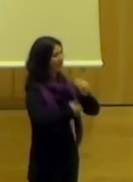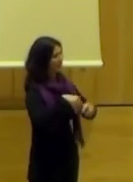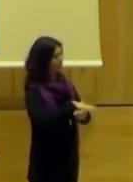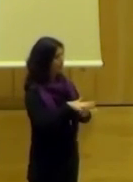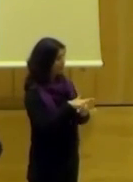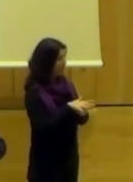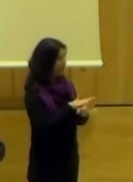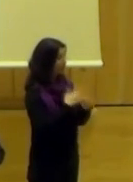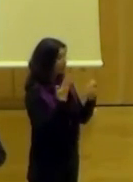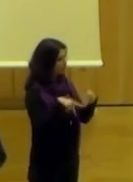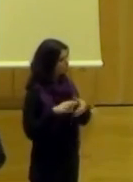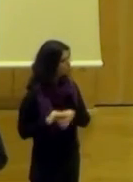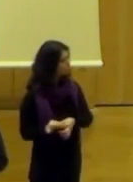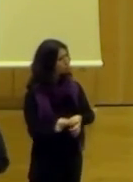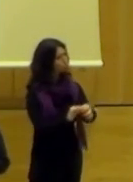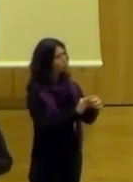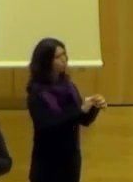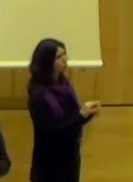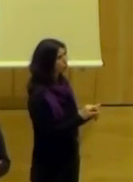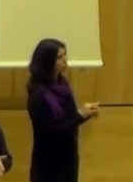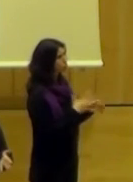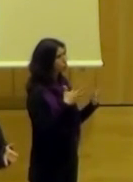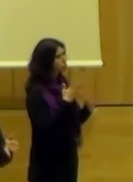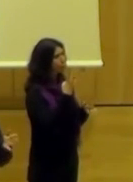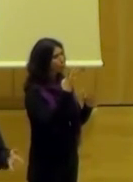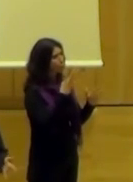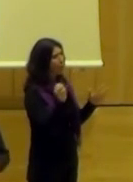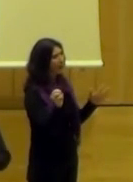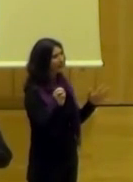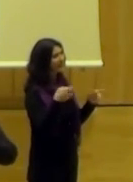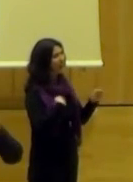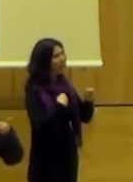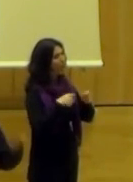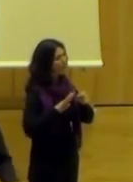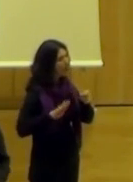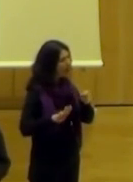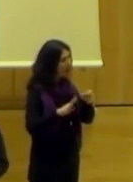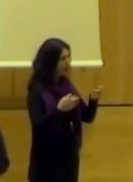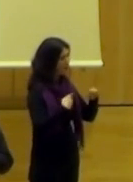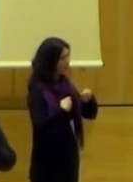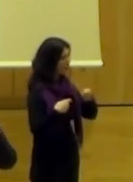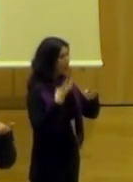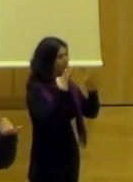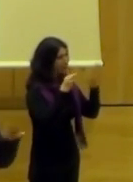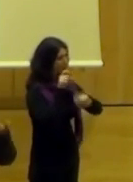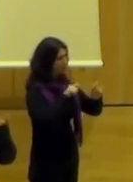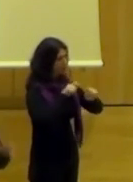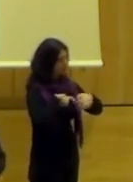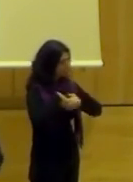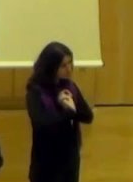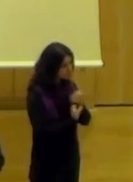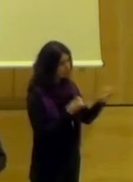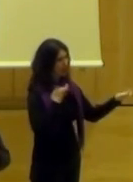Barrio, que aún no, pues a cerca de 40 comercios, unas 80